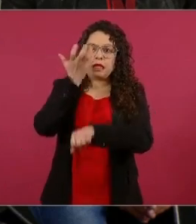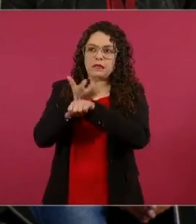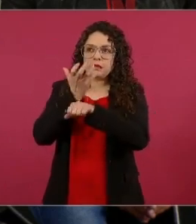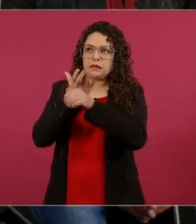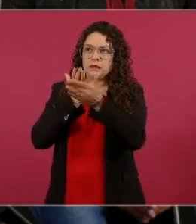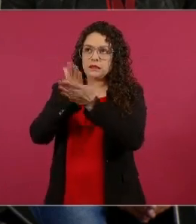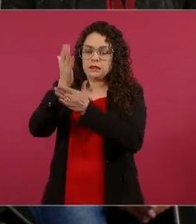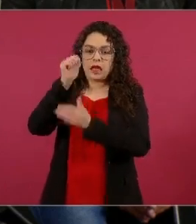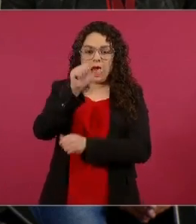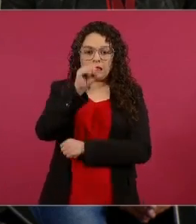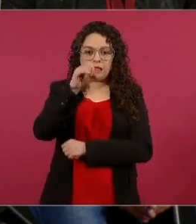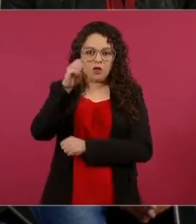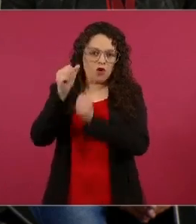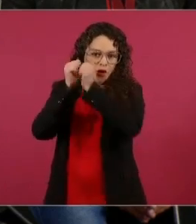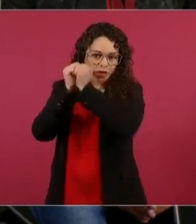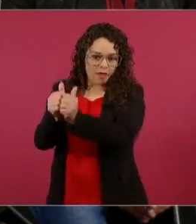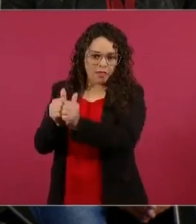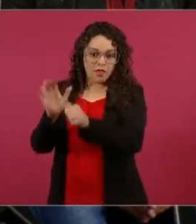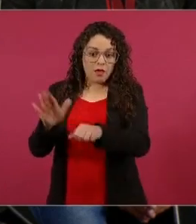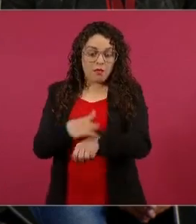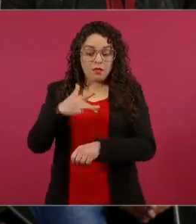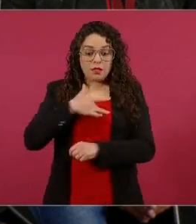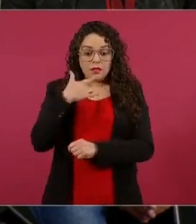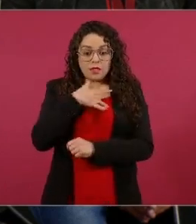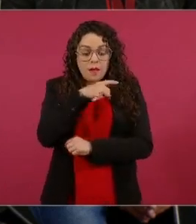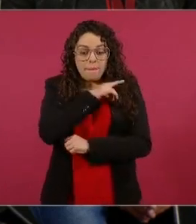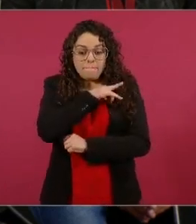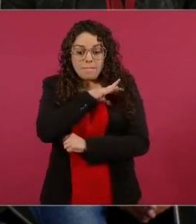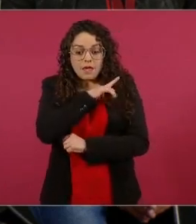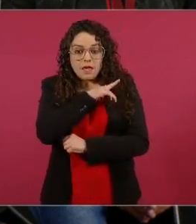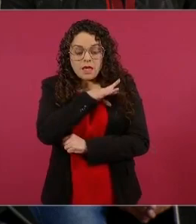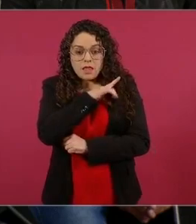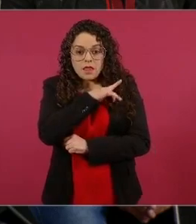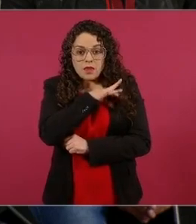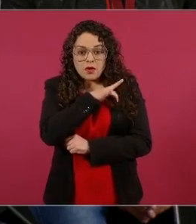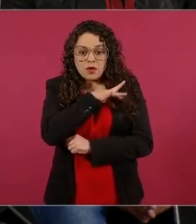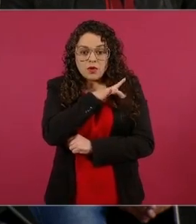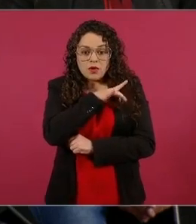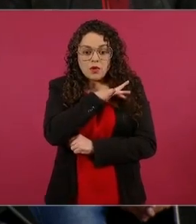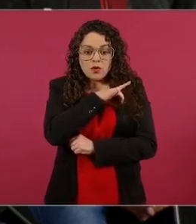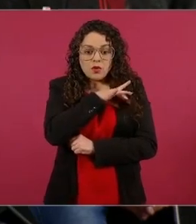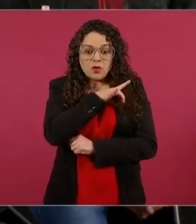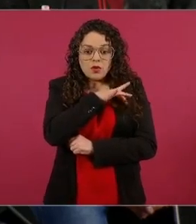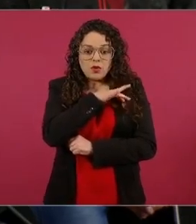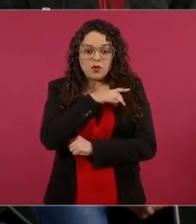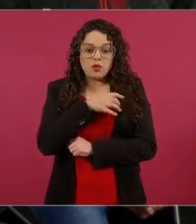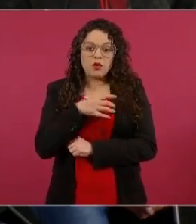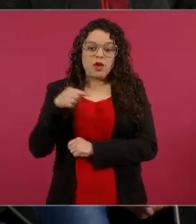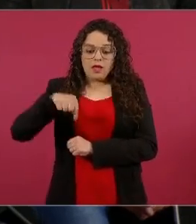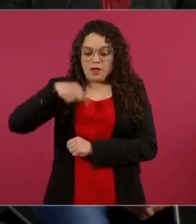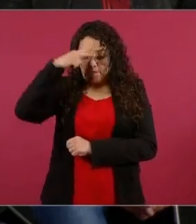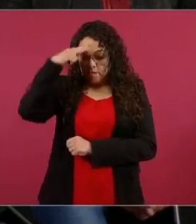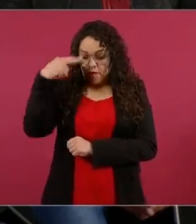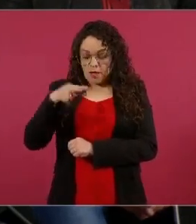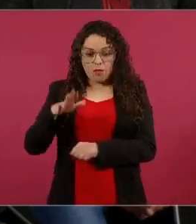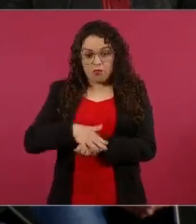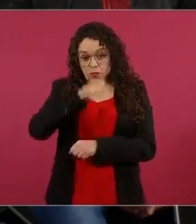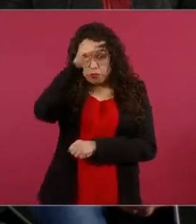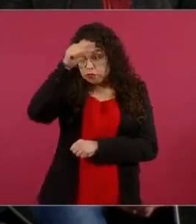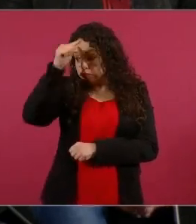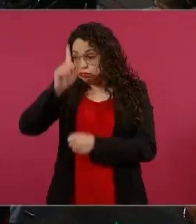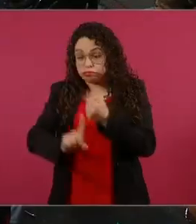Unidos por miedo creíble le llaman la petición sea gente que tiene miedo de estar aquí justo por lo por